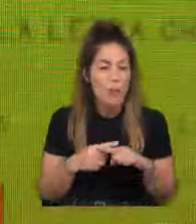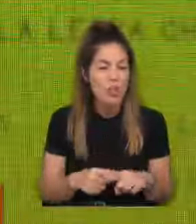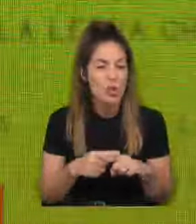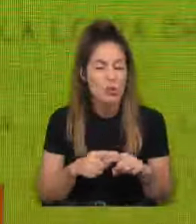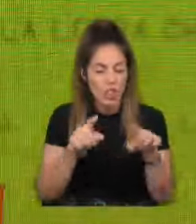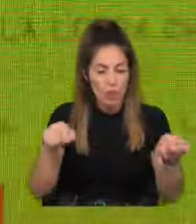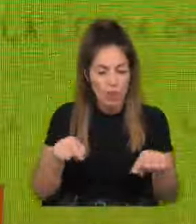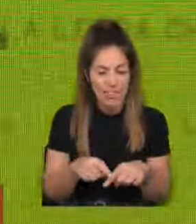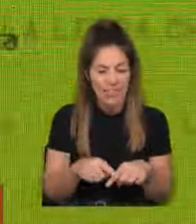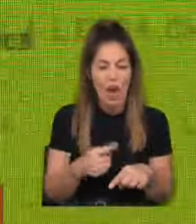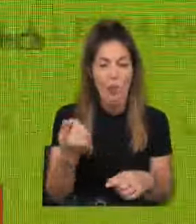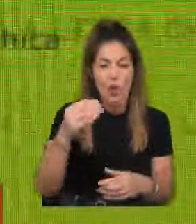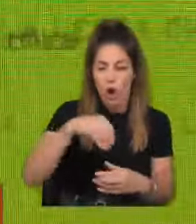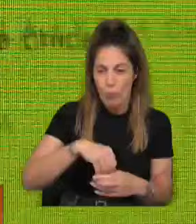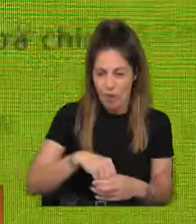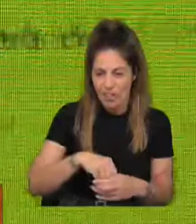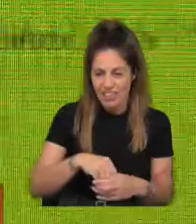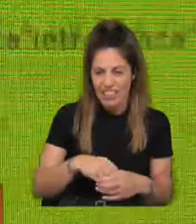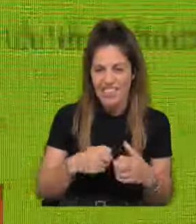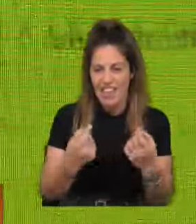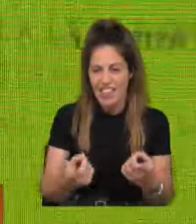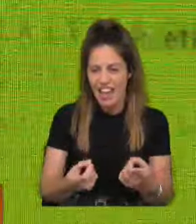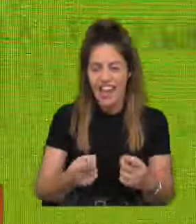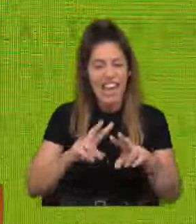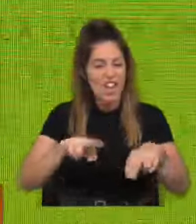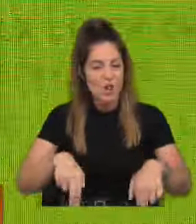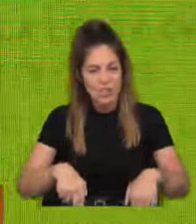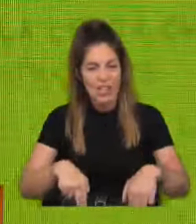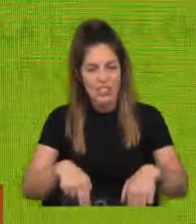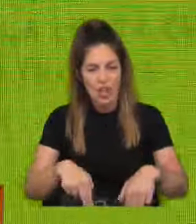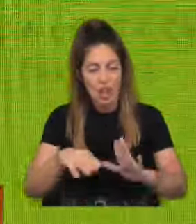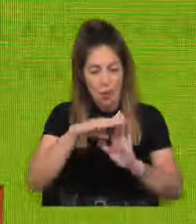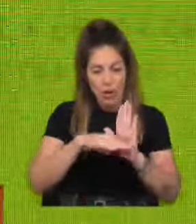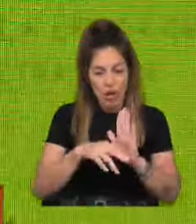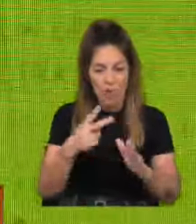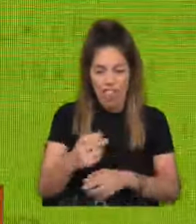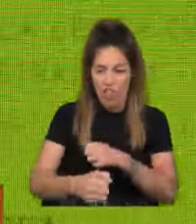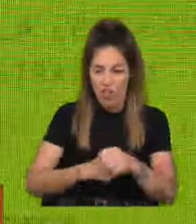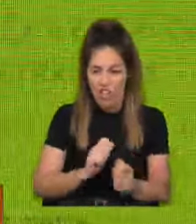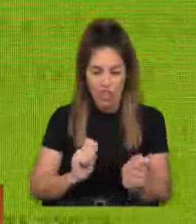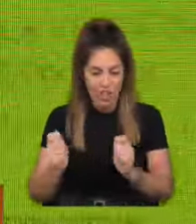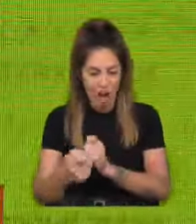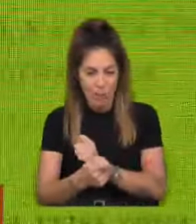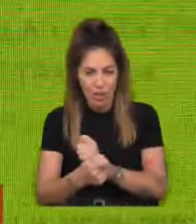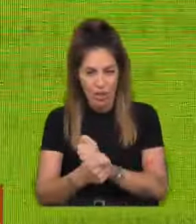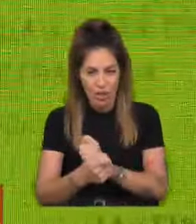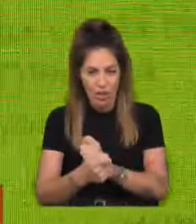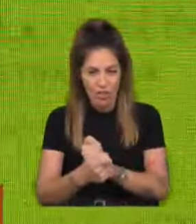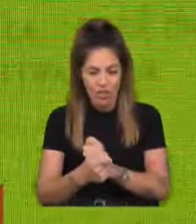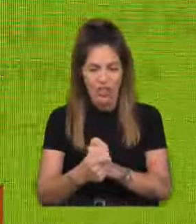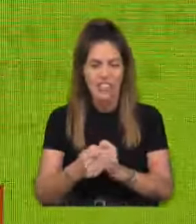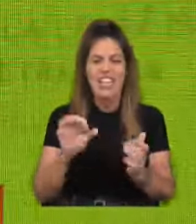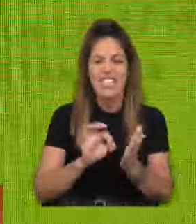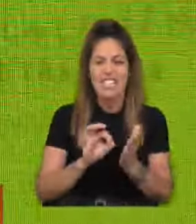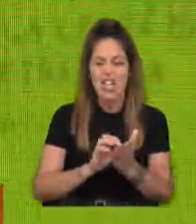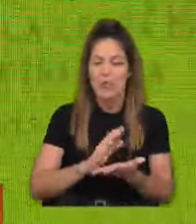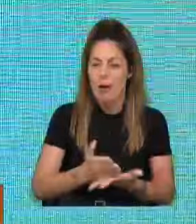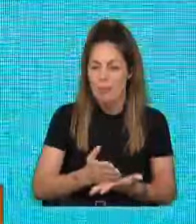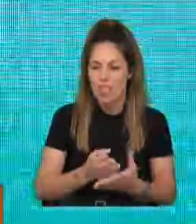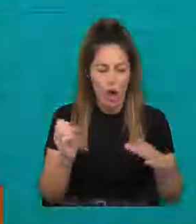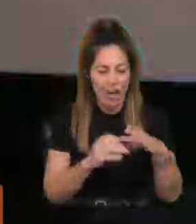en donde en uno de los componentes se establece la eliminación en un programa de dos años de transición de el régimen mixto y del